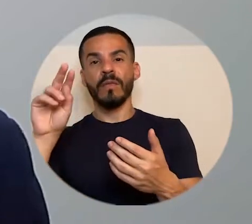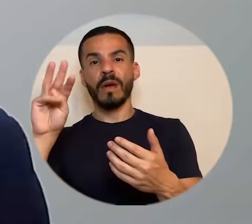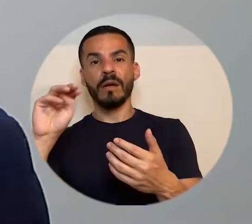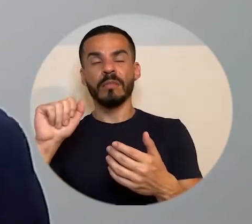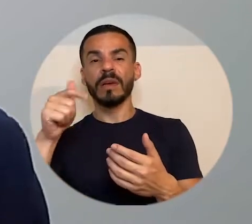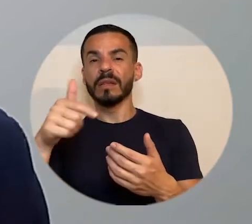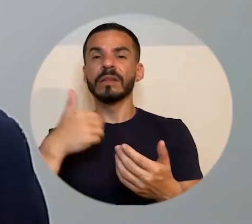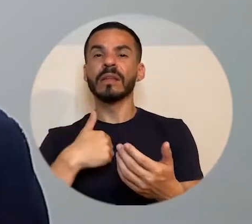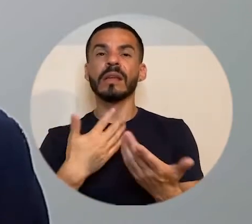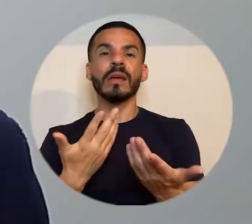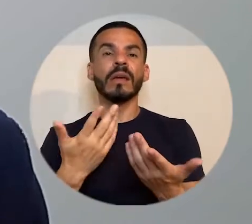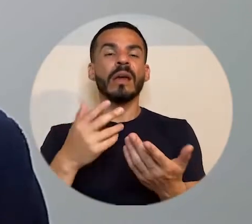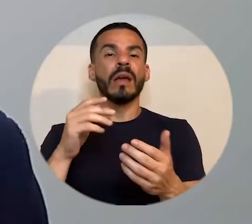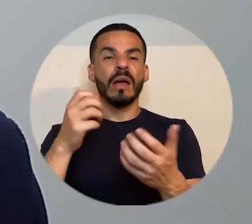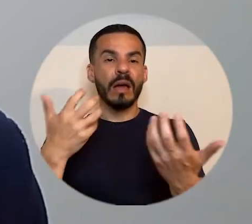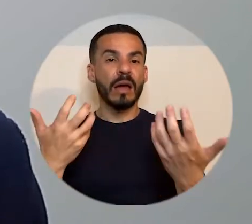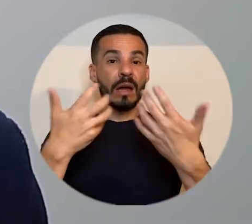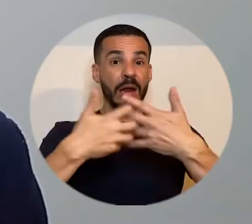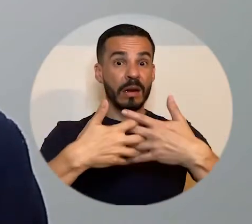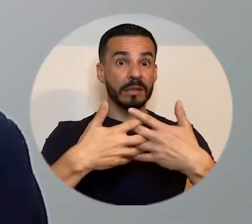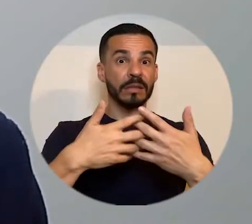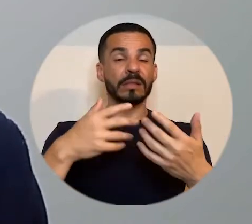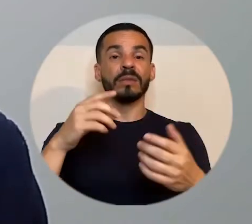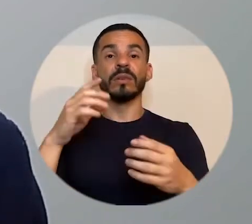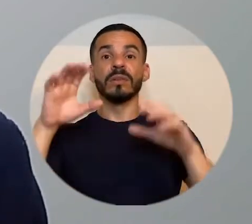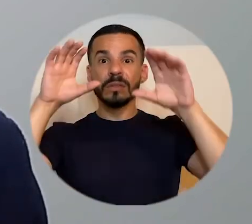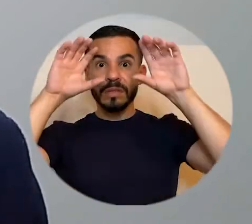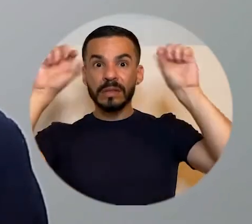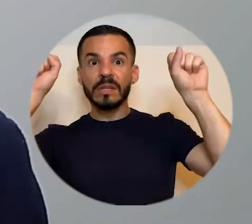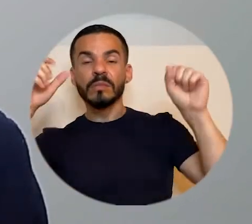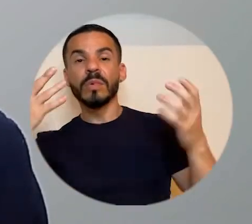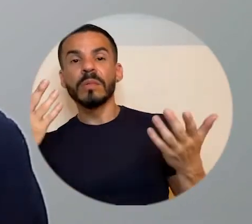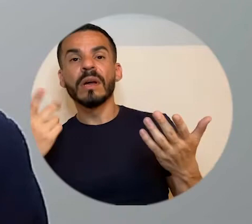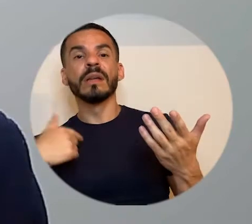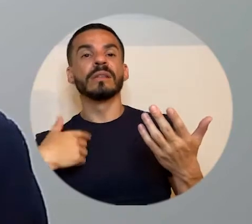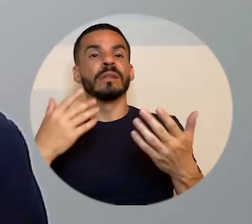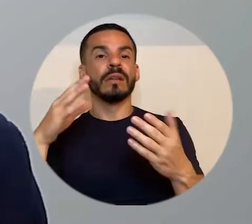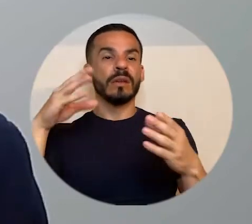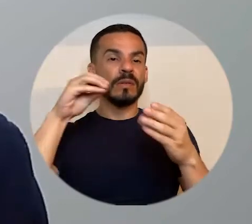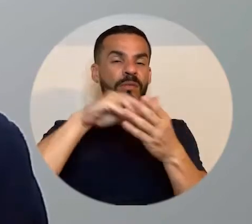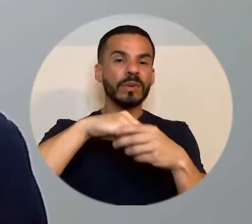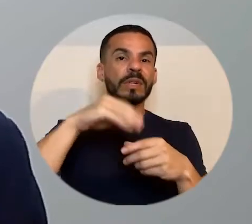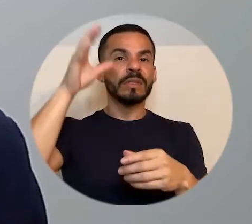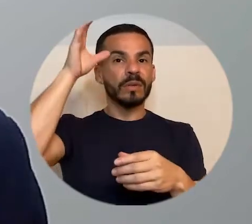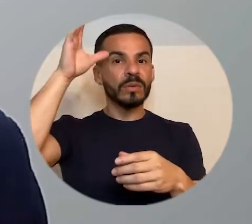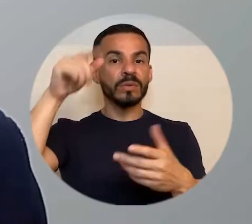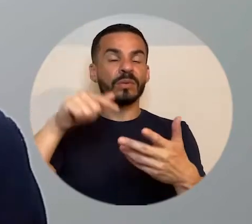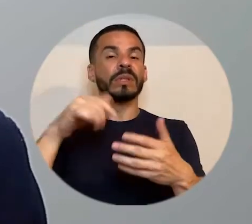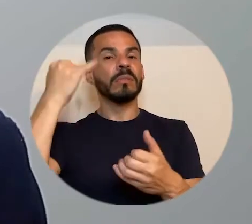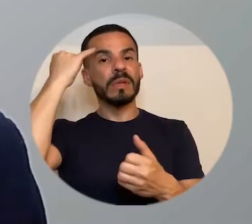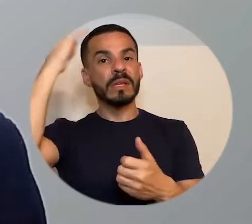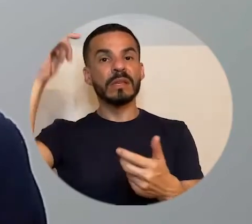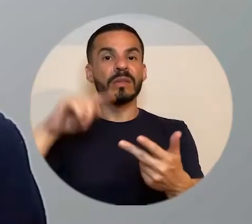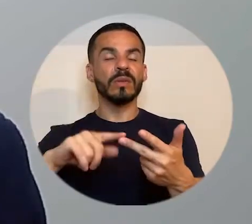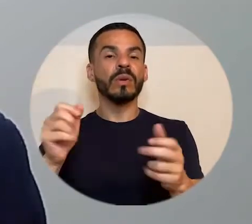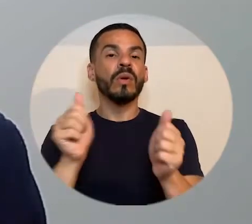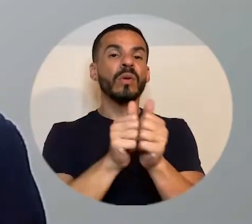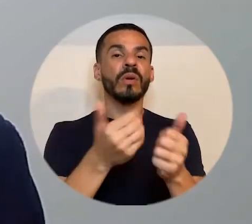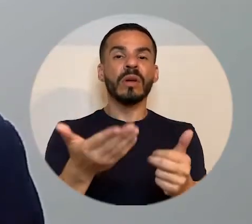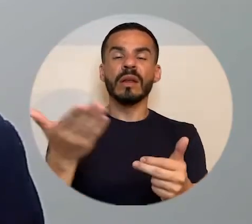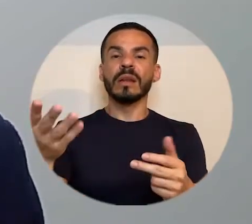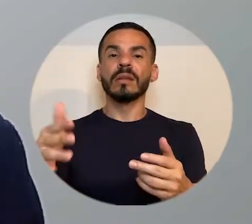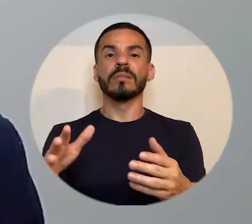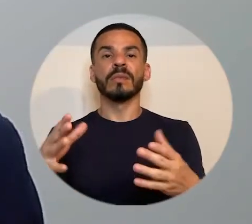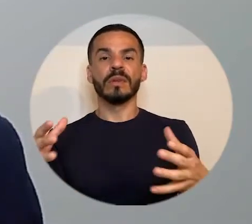Obama, donde se daba una articulación de la diplomacia, la influencia, la cultura y la ideología junto con